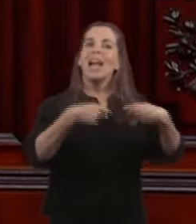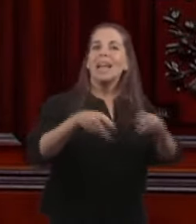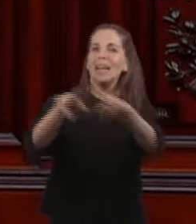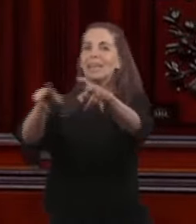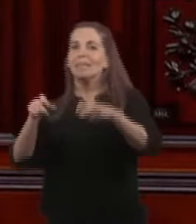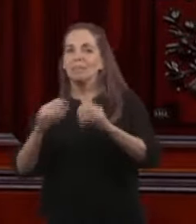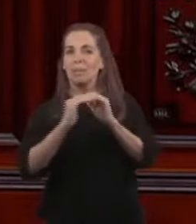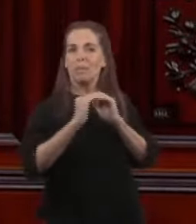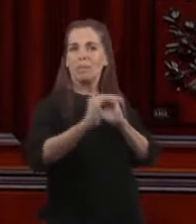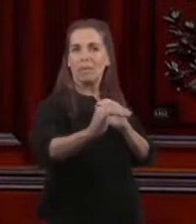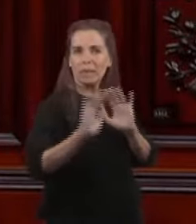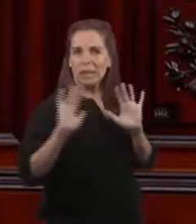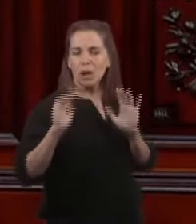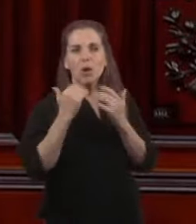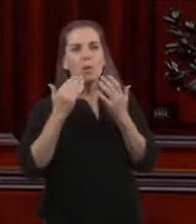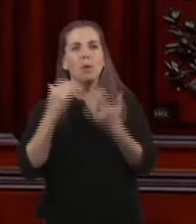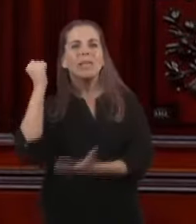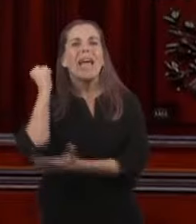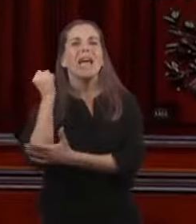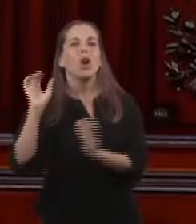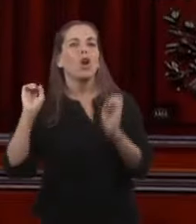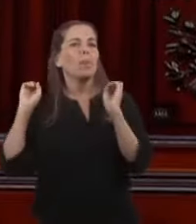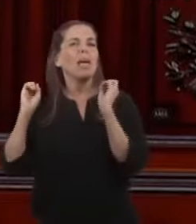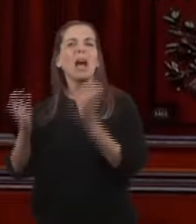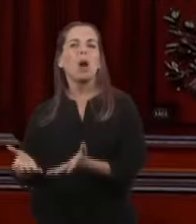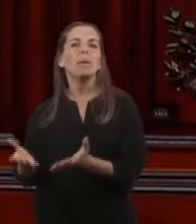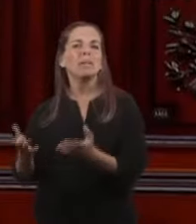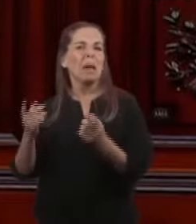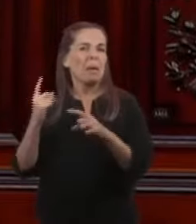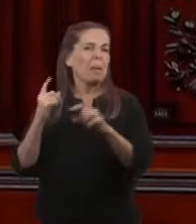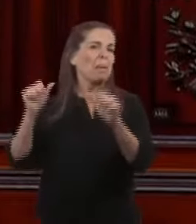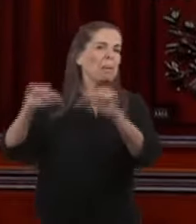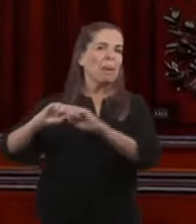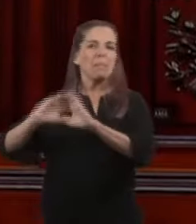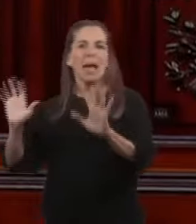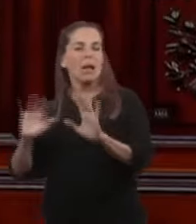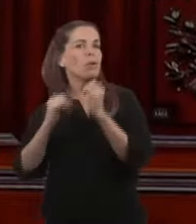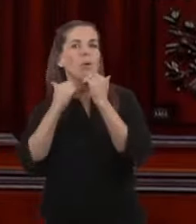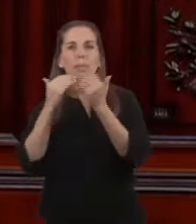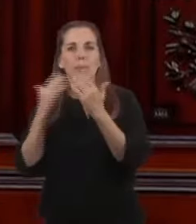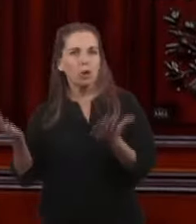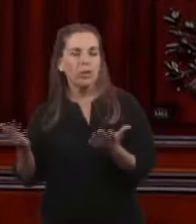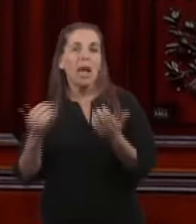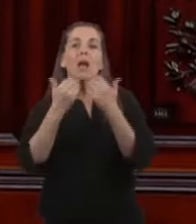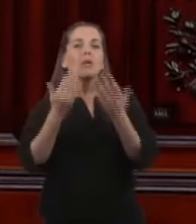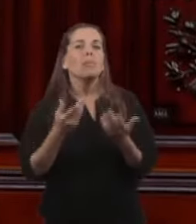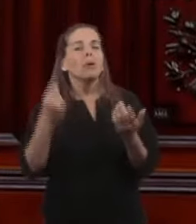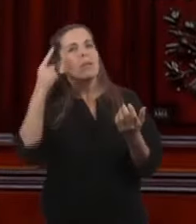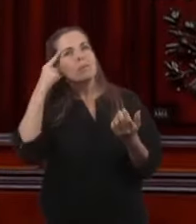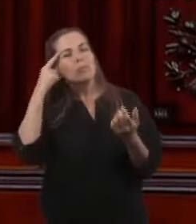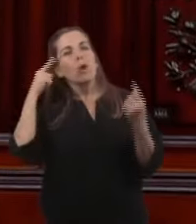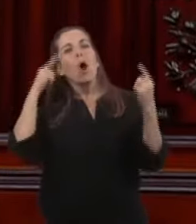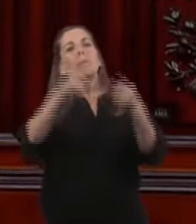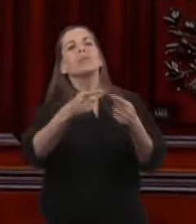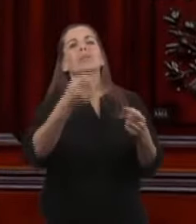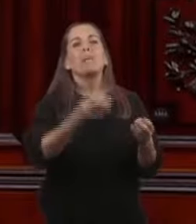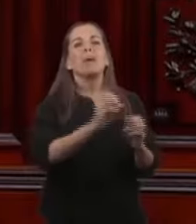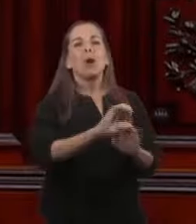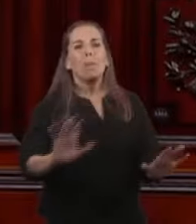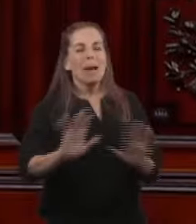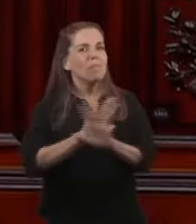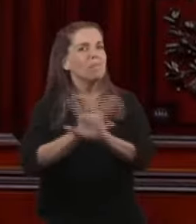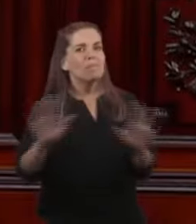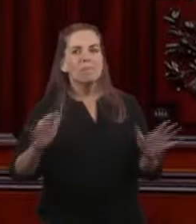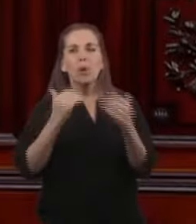macroeconómico No importa que suceda con la economía no importa si nuestras estimaciones están bien o mal sea cual fuera el